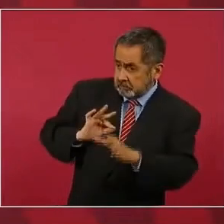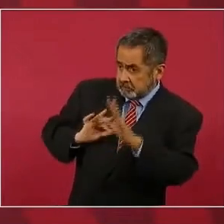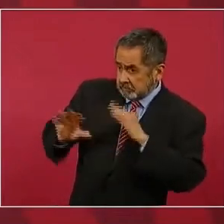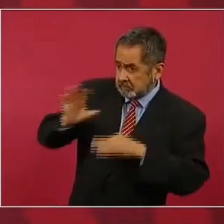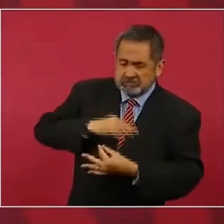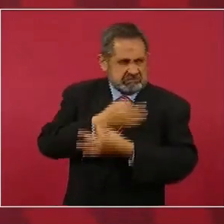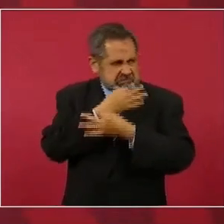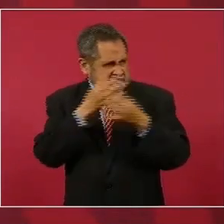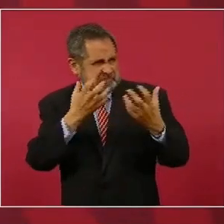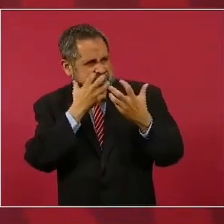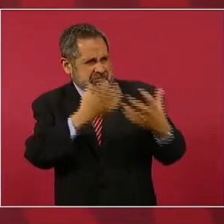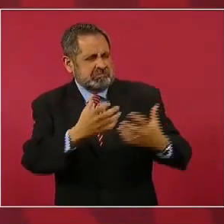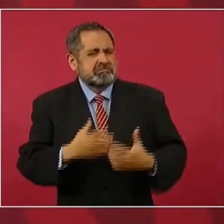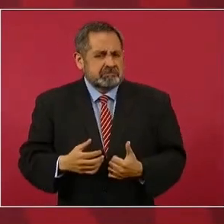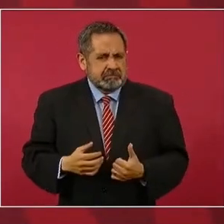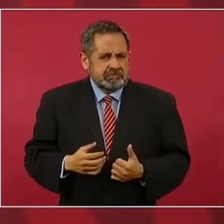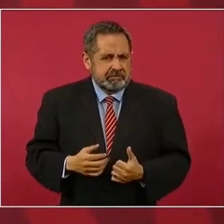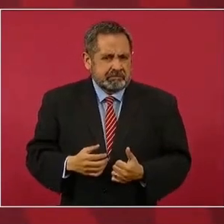petroleros.